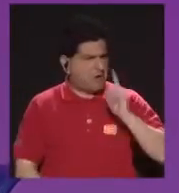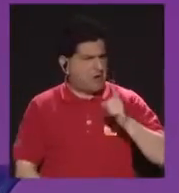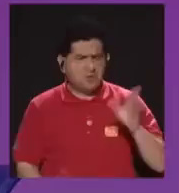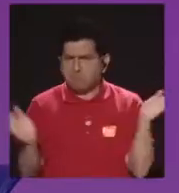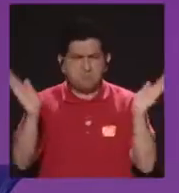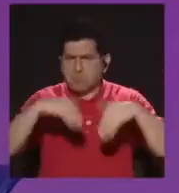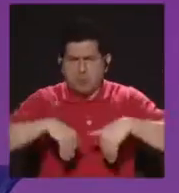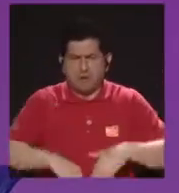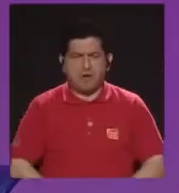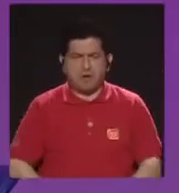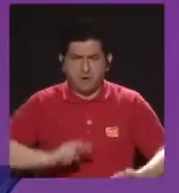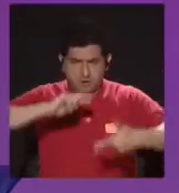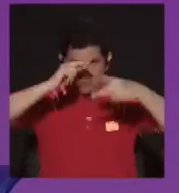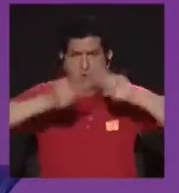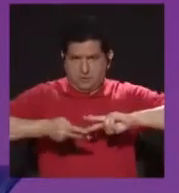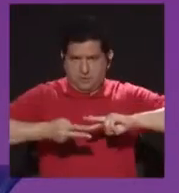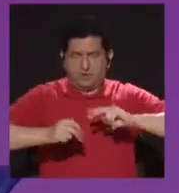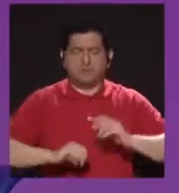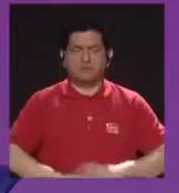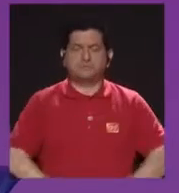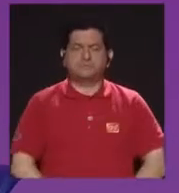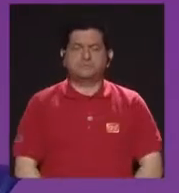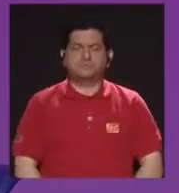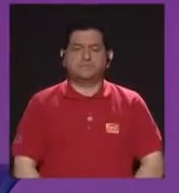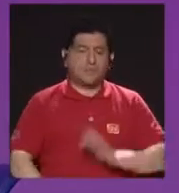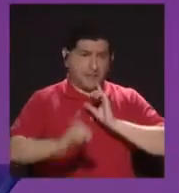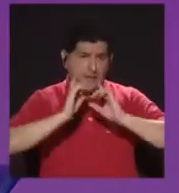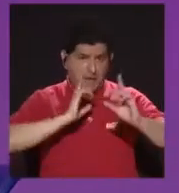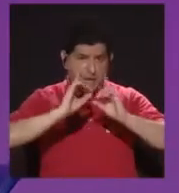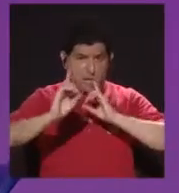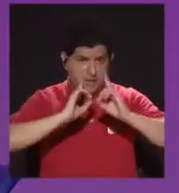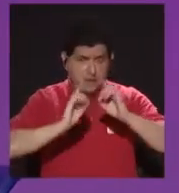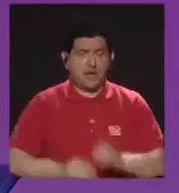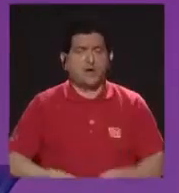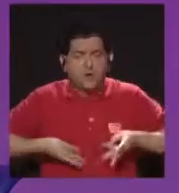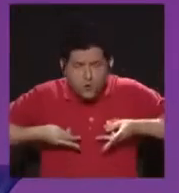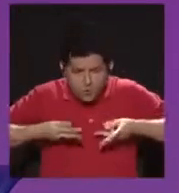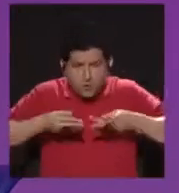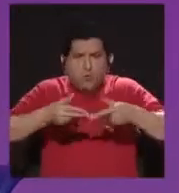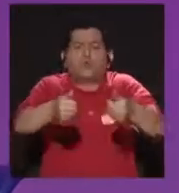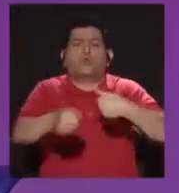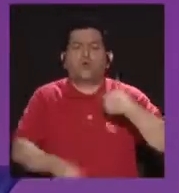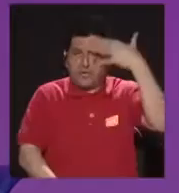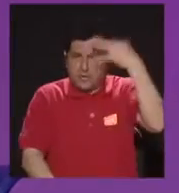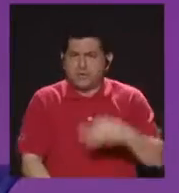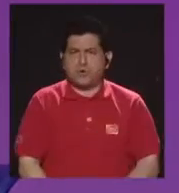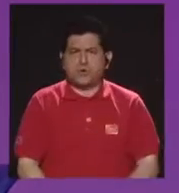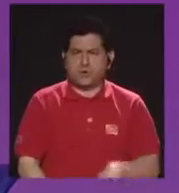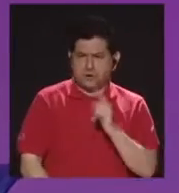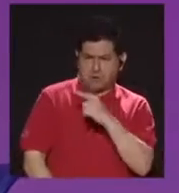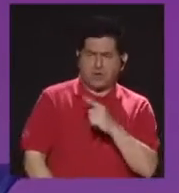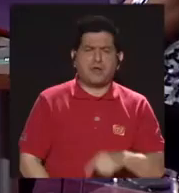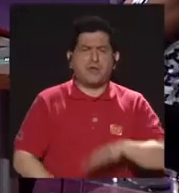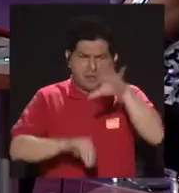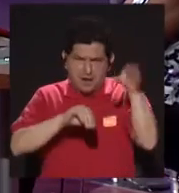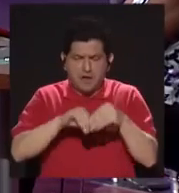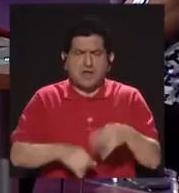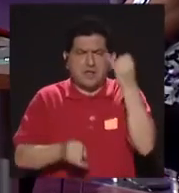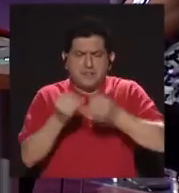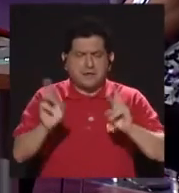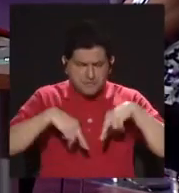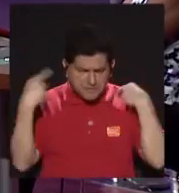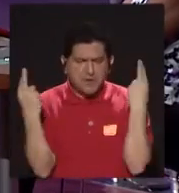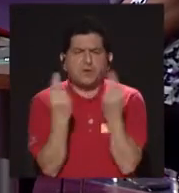eso al contrario este el diálogo ha sido muy muy fluido y yo creo que solo puede agregar nos algo sobre la última